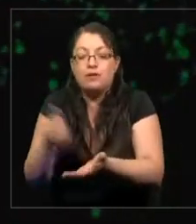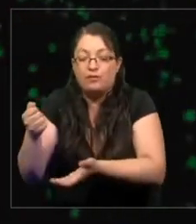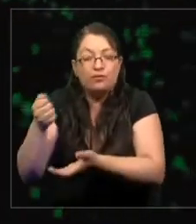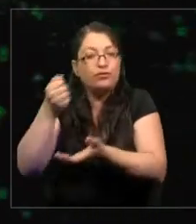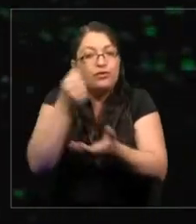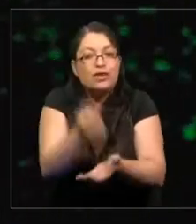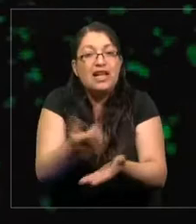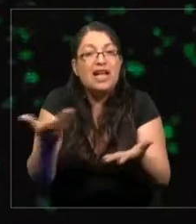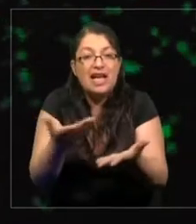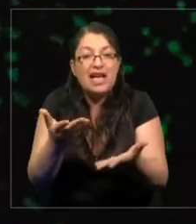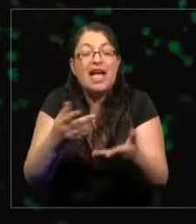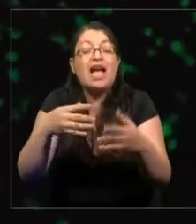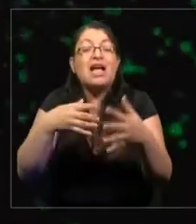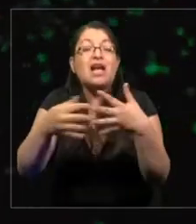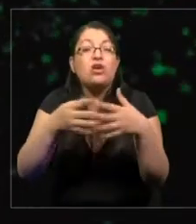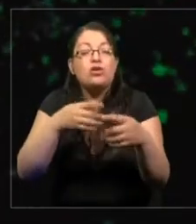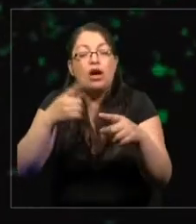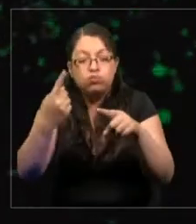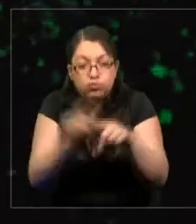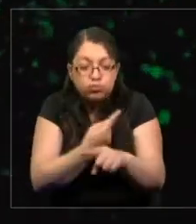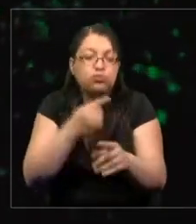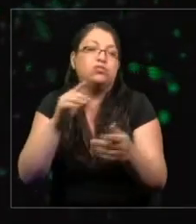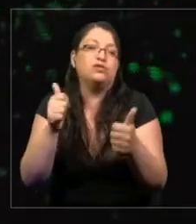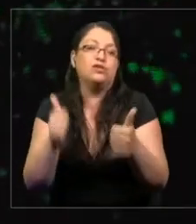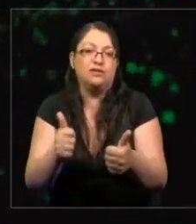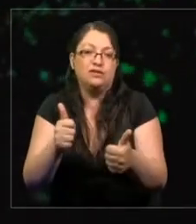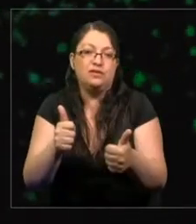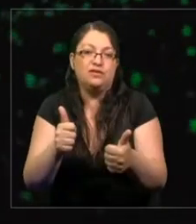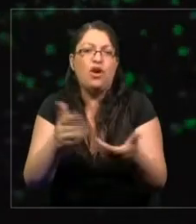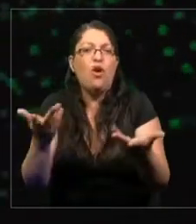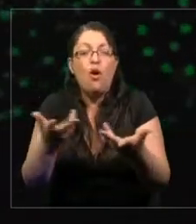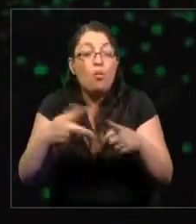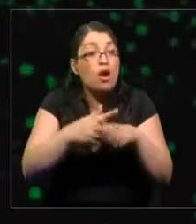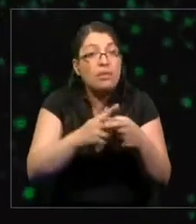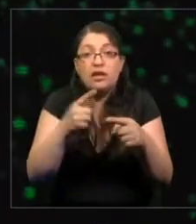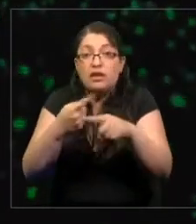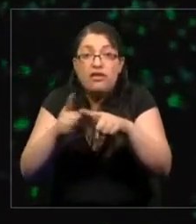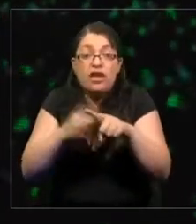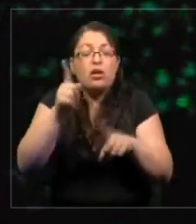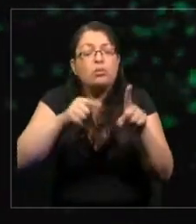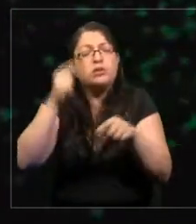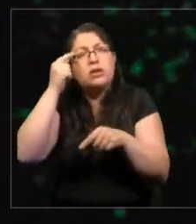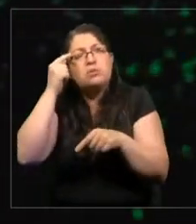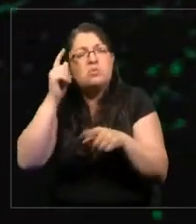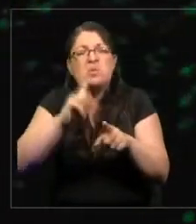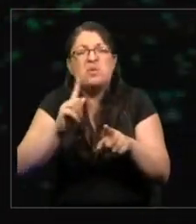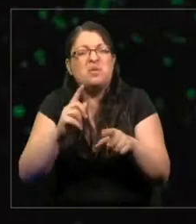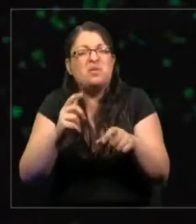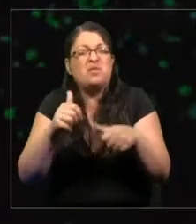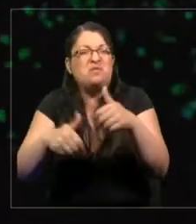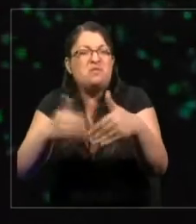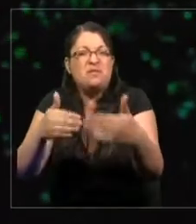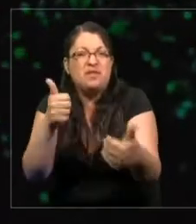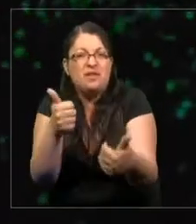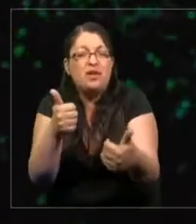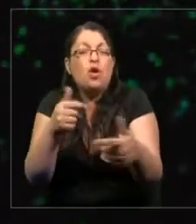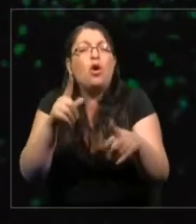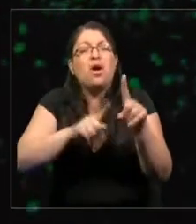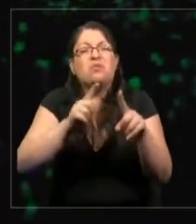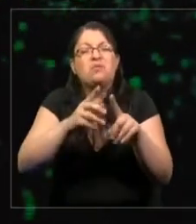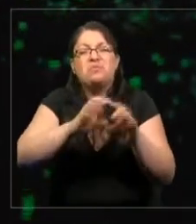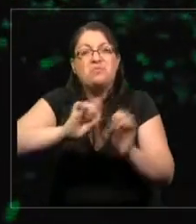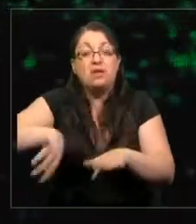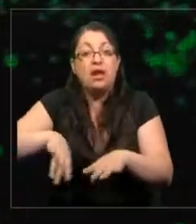la naturaleza a nuestras vidas a través de distintas herramientas algunas creemos que nos sirven o que debieran desaparecer pero